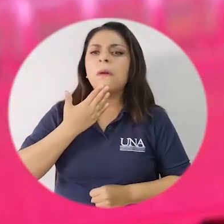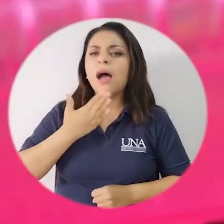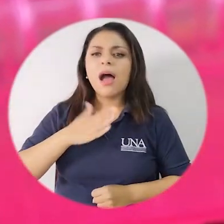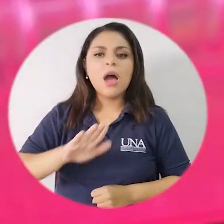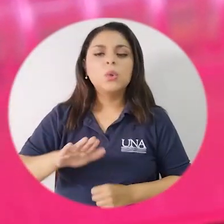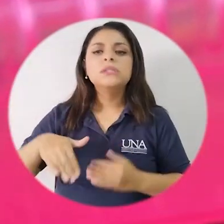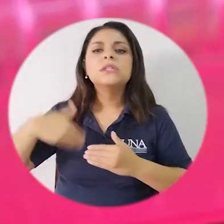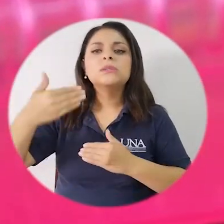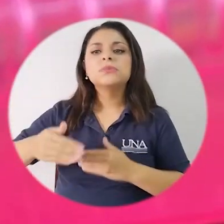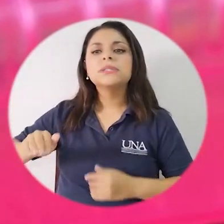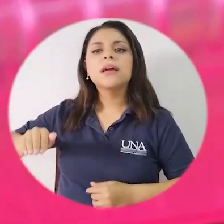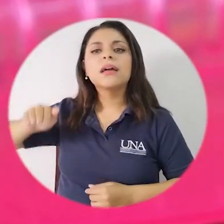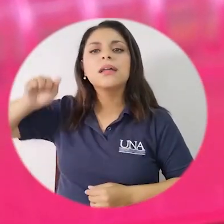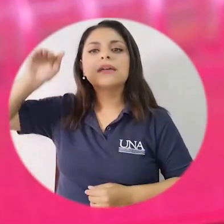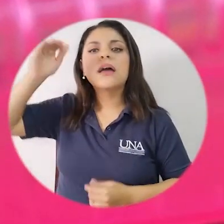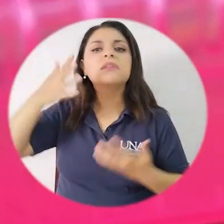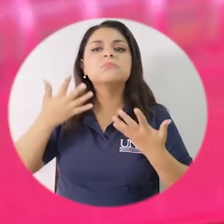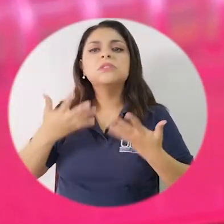crezcan lo van a superar.